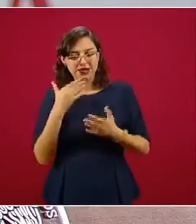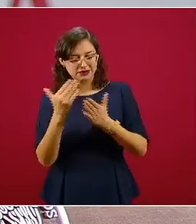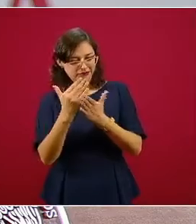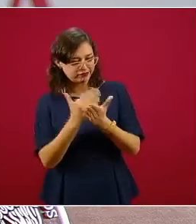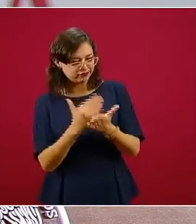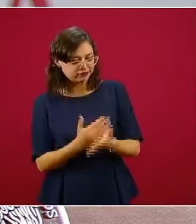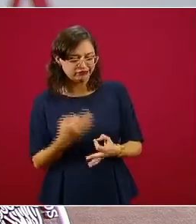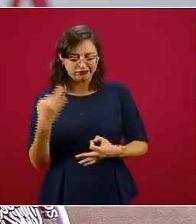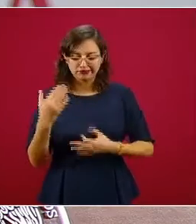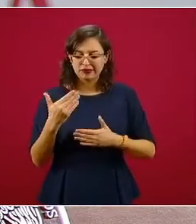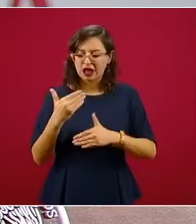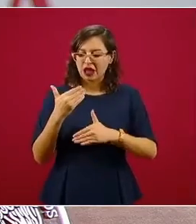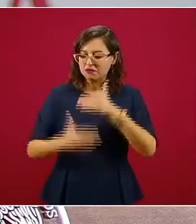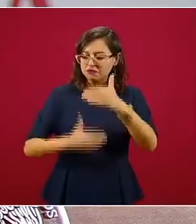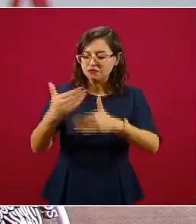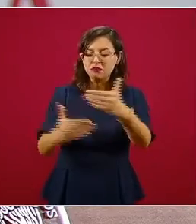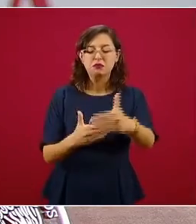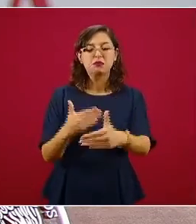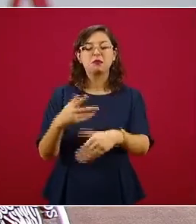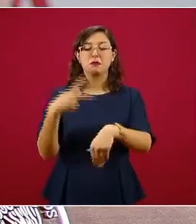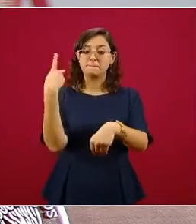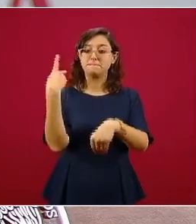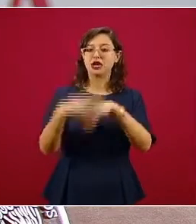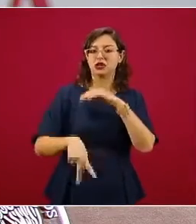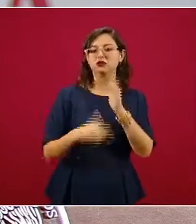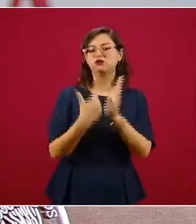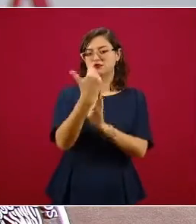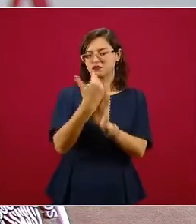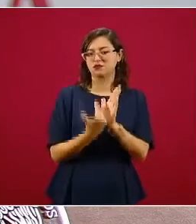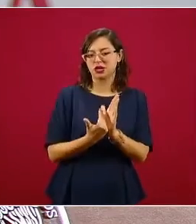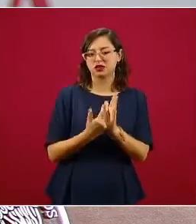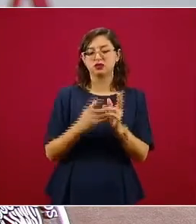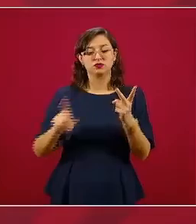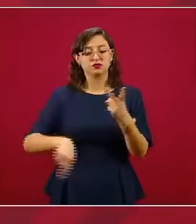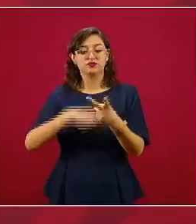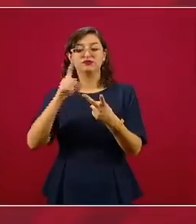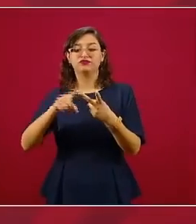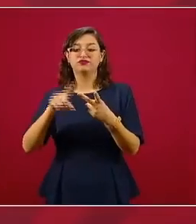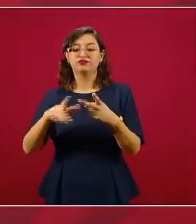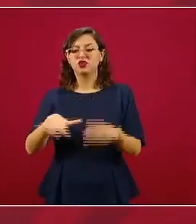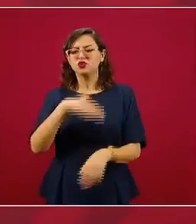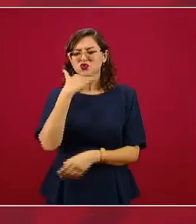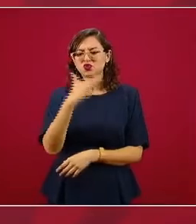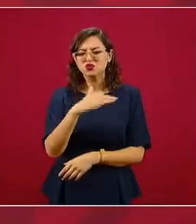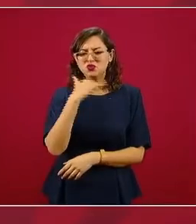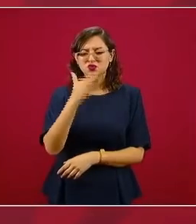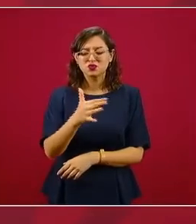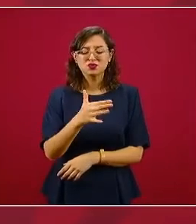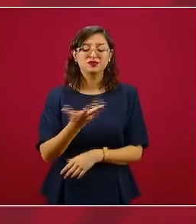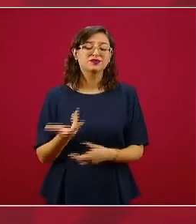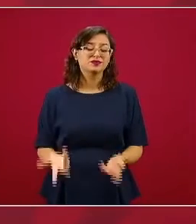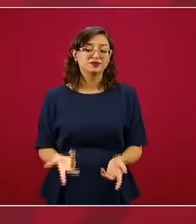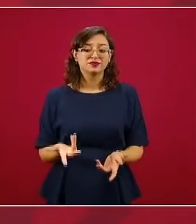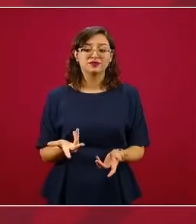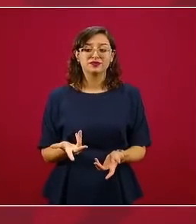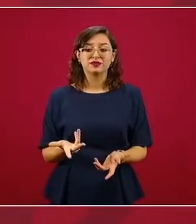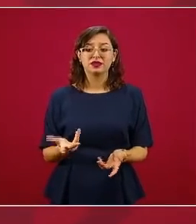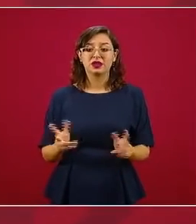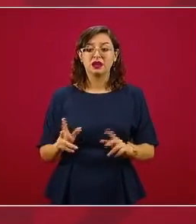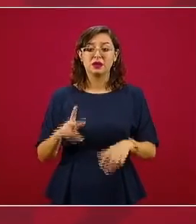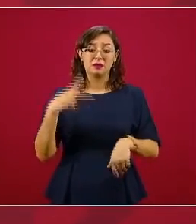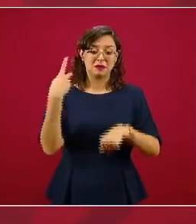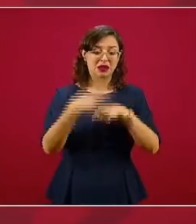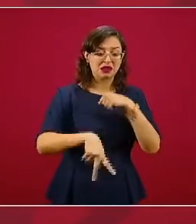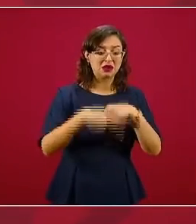permite disminuir el riesgo. La desigualdad incrementa el riesgo. Y el segundo es la corrupción. La corrupción ha incrementado de manera importante el